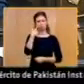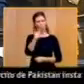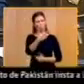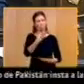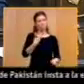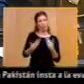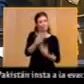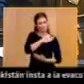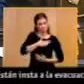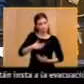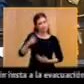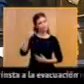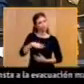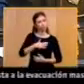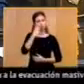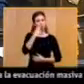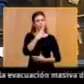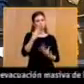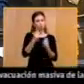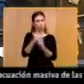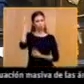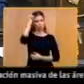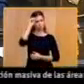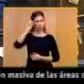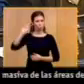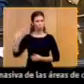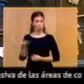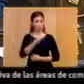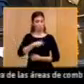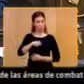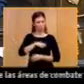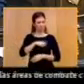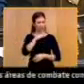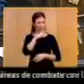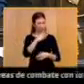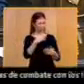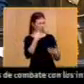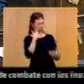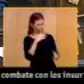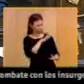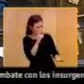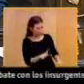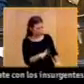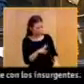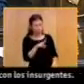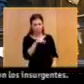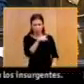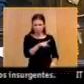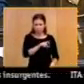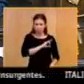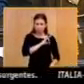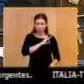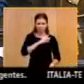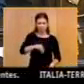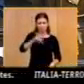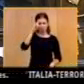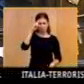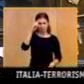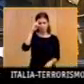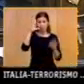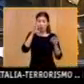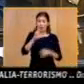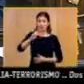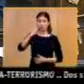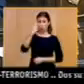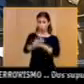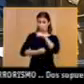diálogo y con un compromiso con la España plural, está muy lejos del presidente Rodríguez Zapatero después del primer año de su